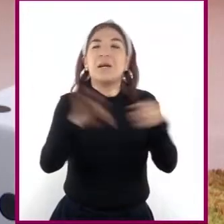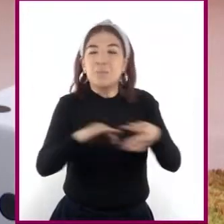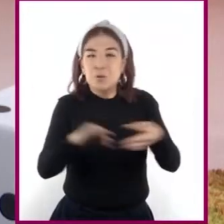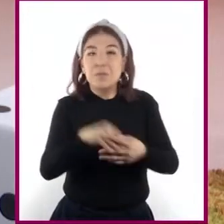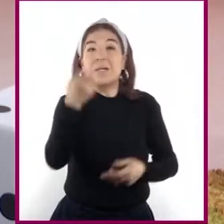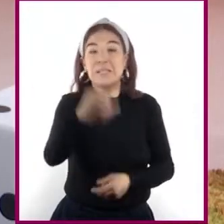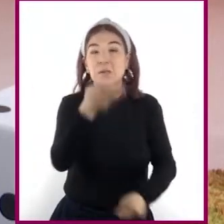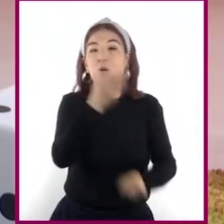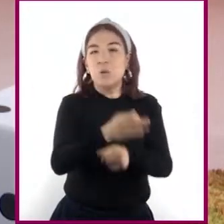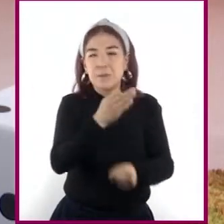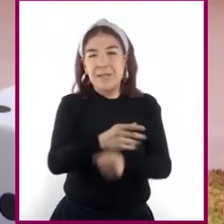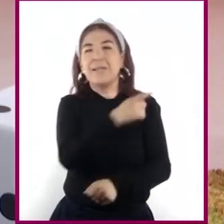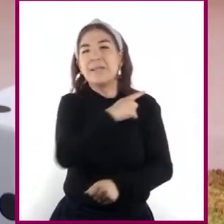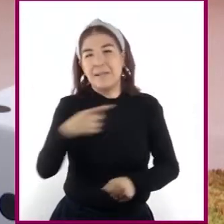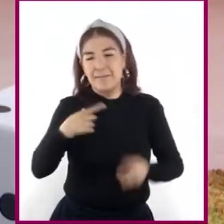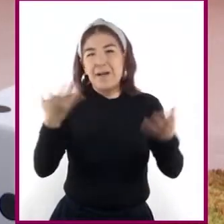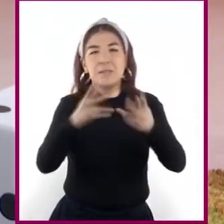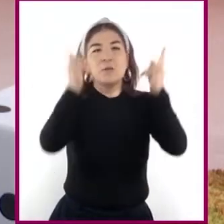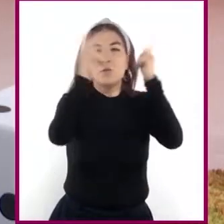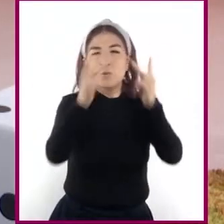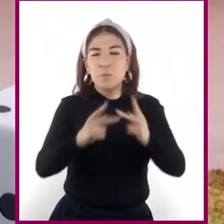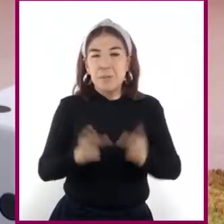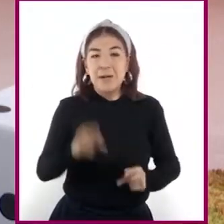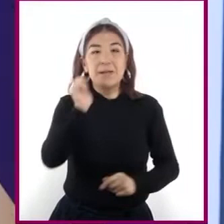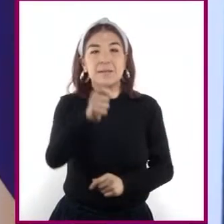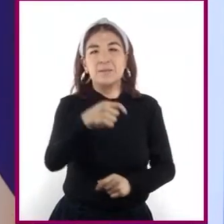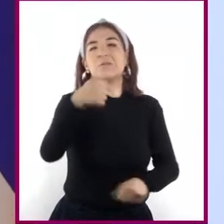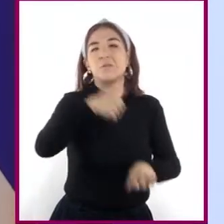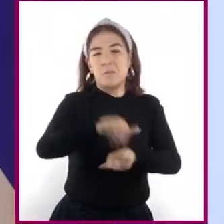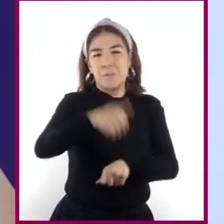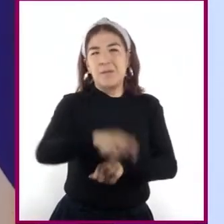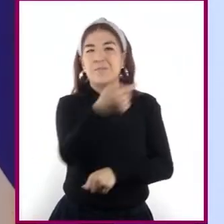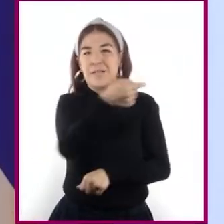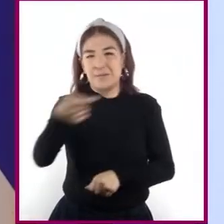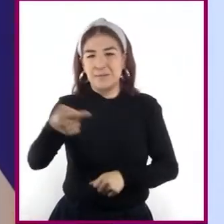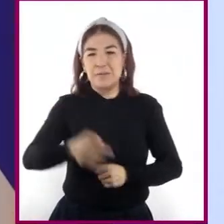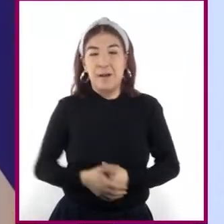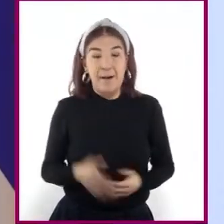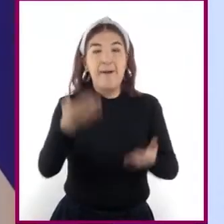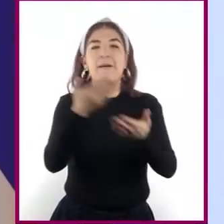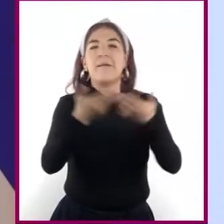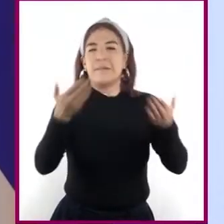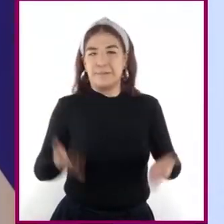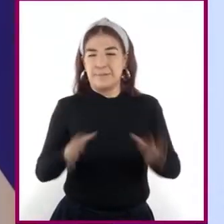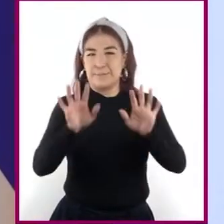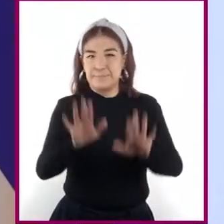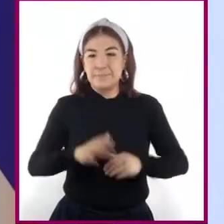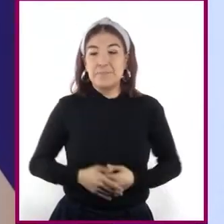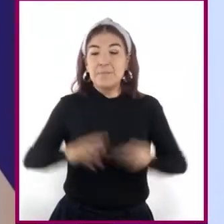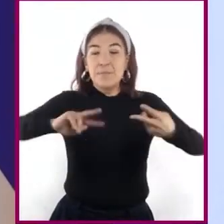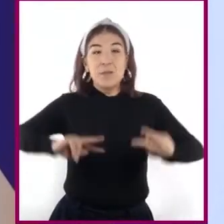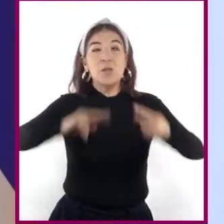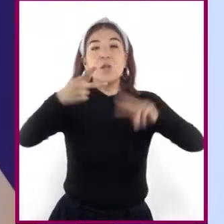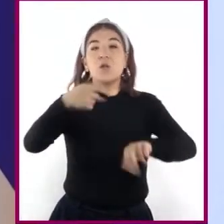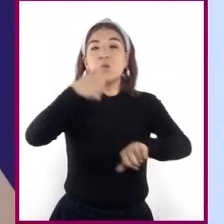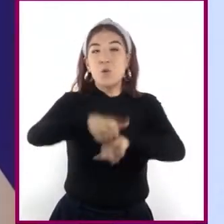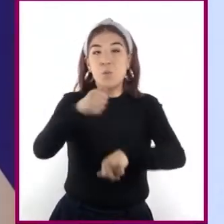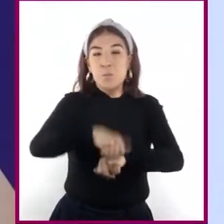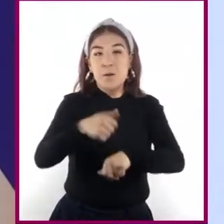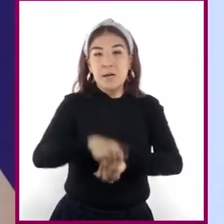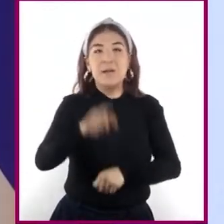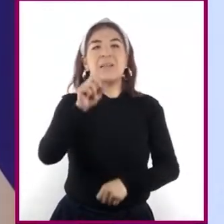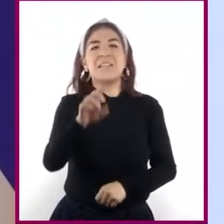caso, es mejor realizar la comparación entre fracciones. Ahora bien, para convertir un decimal a